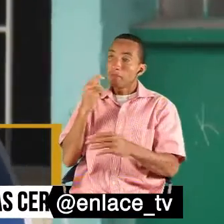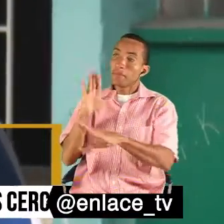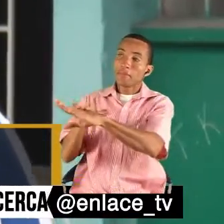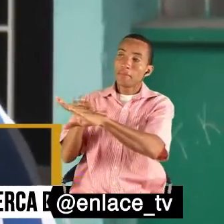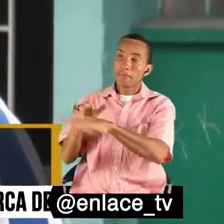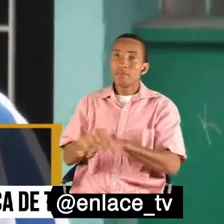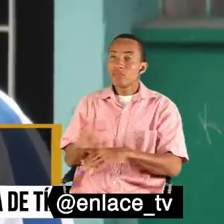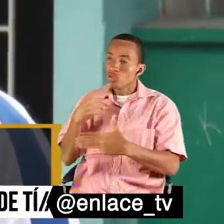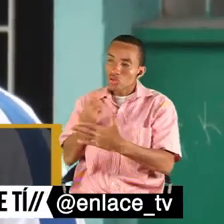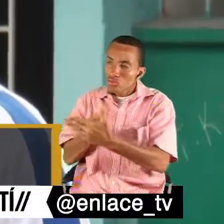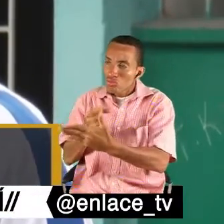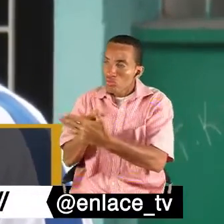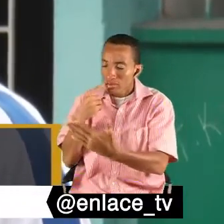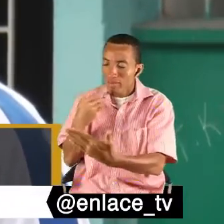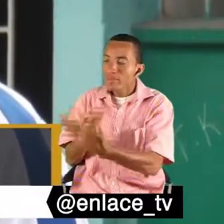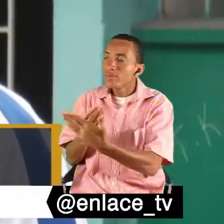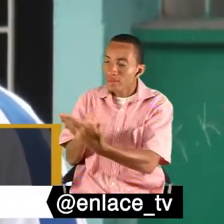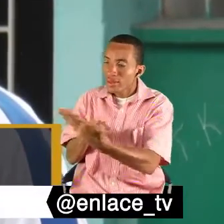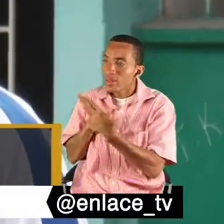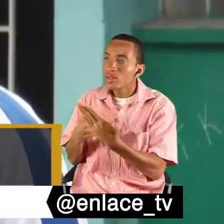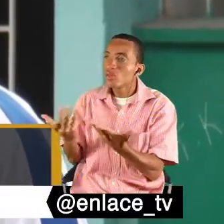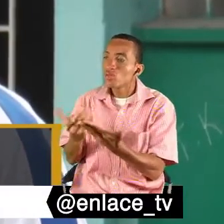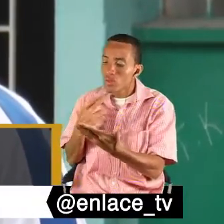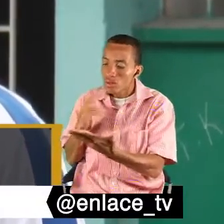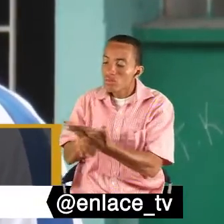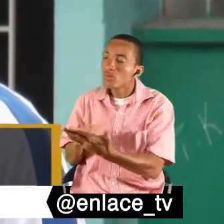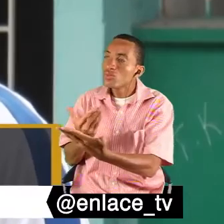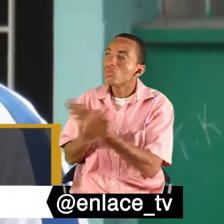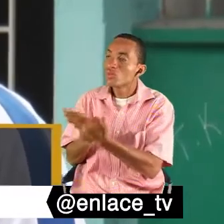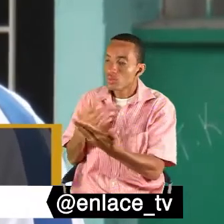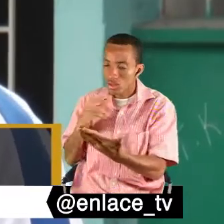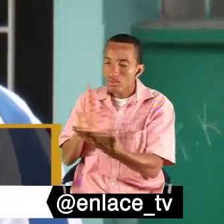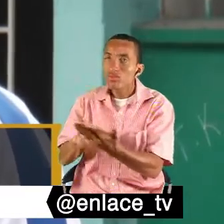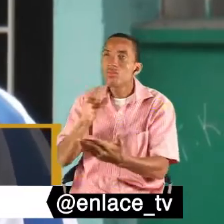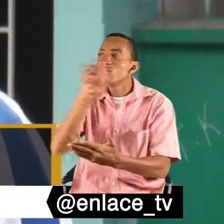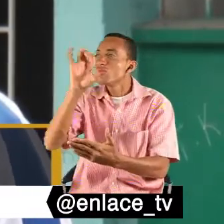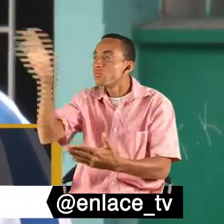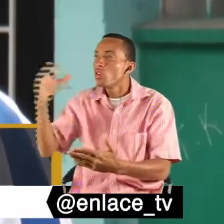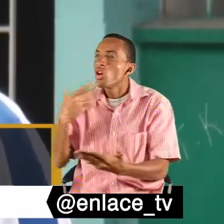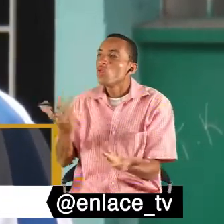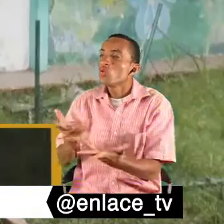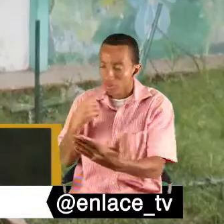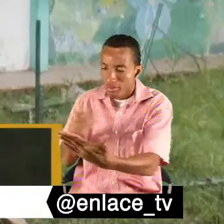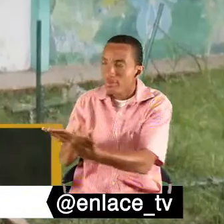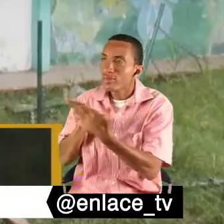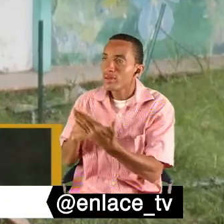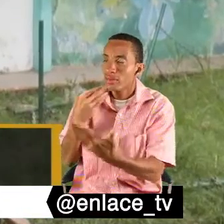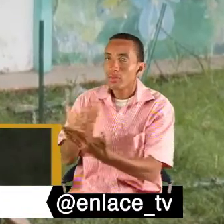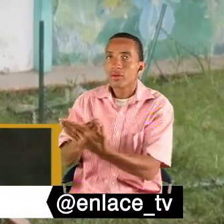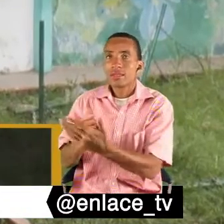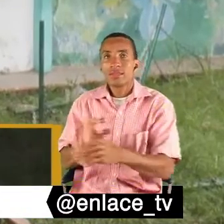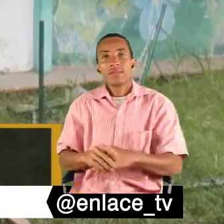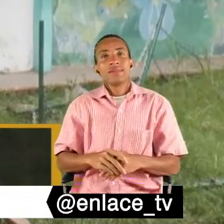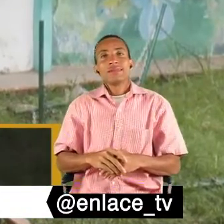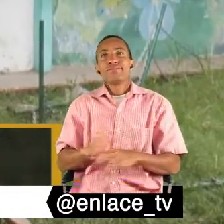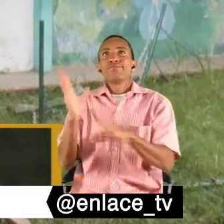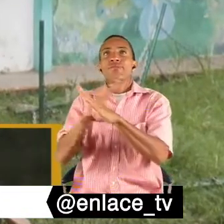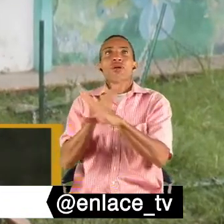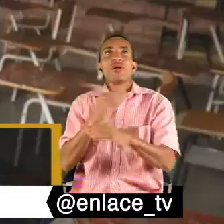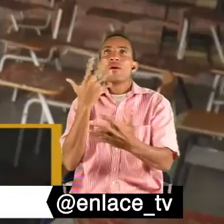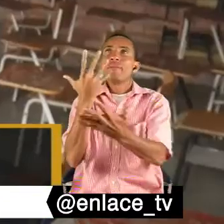él gestionaba, que mostrara las cartas donde él había pasado la gestión. y no las mostró. Problemas de humedad, fallas